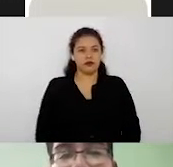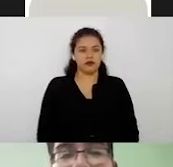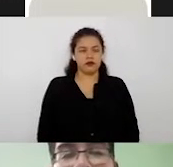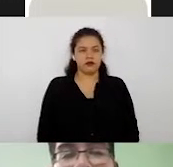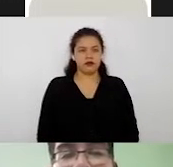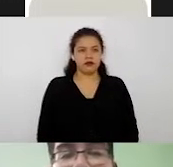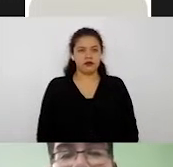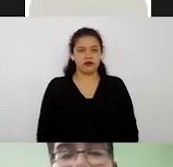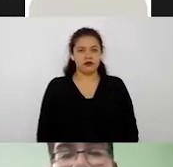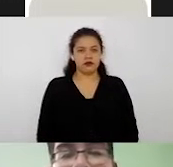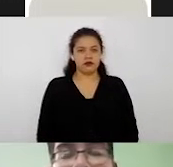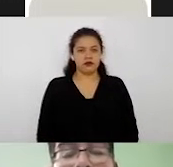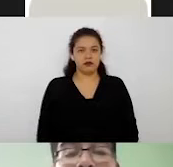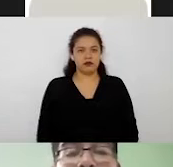estas